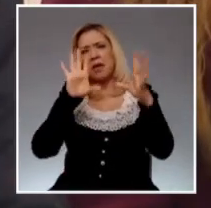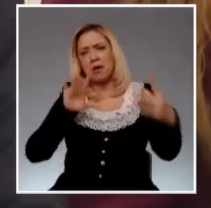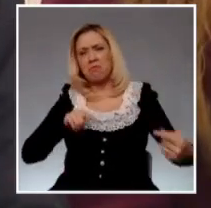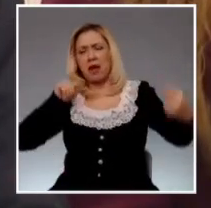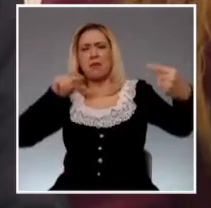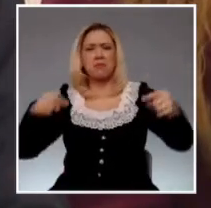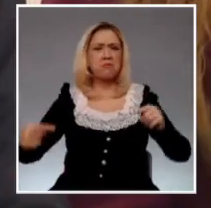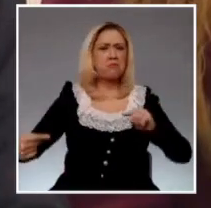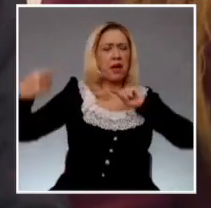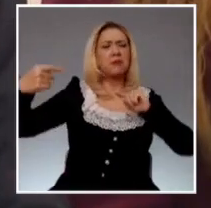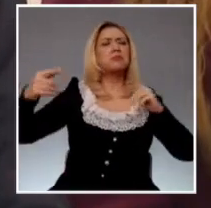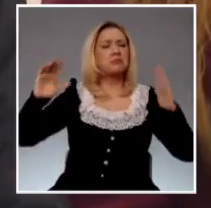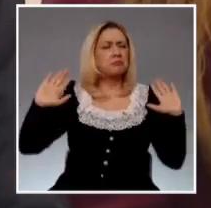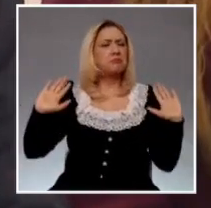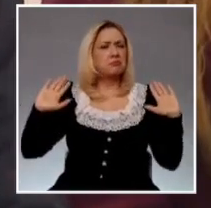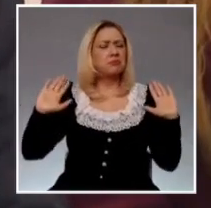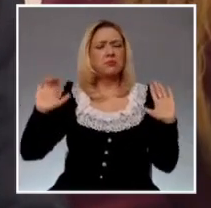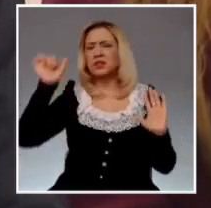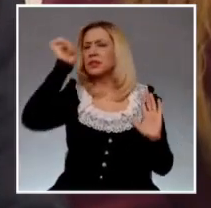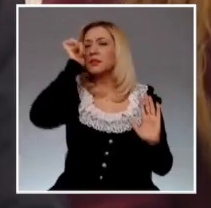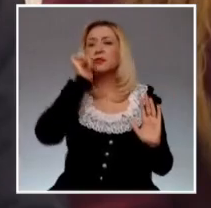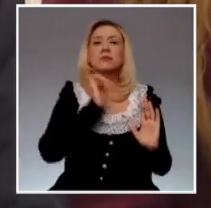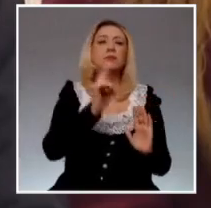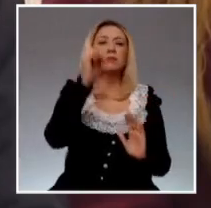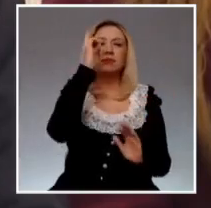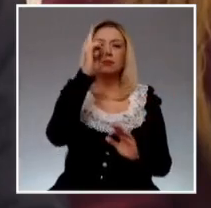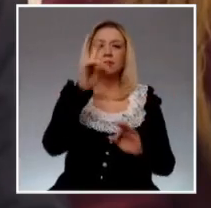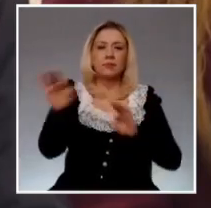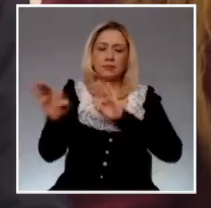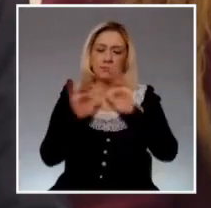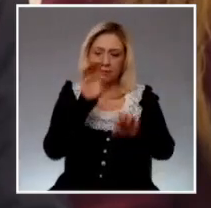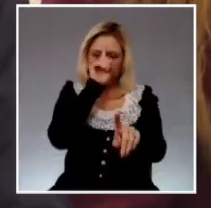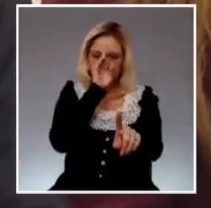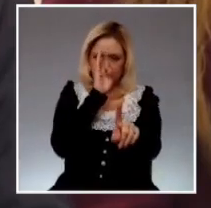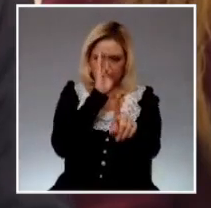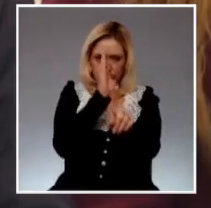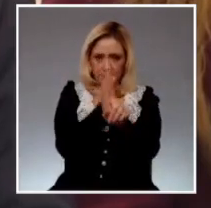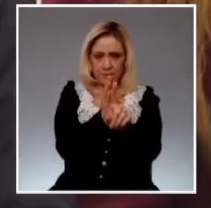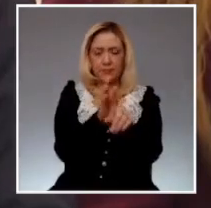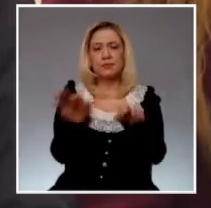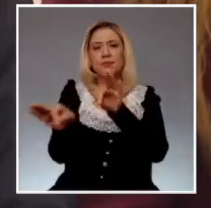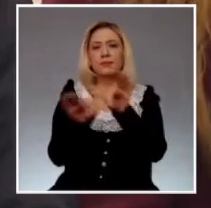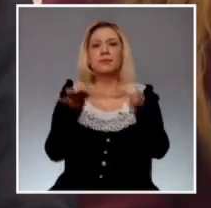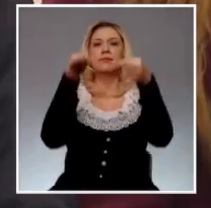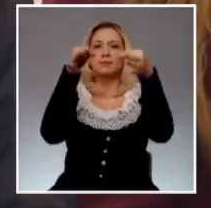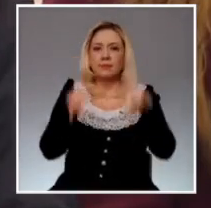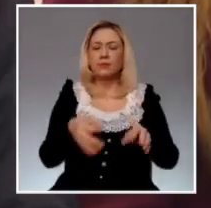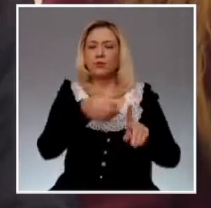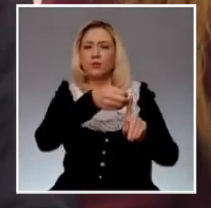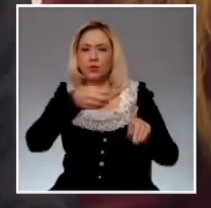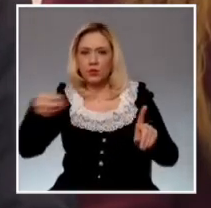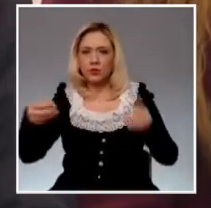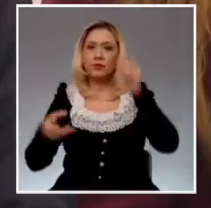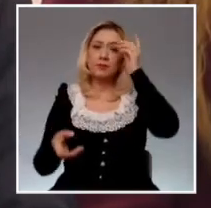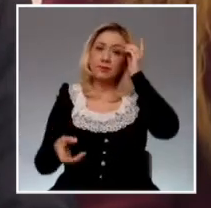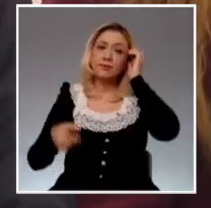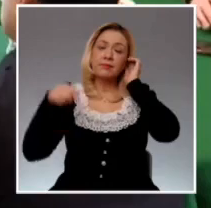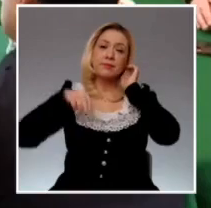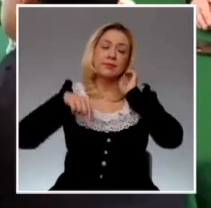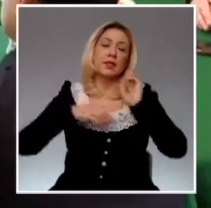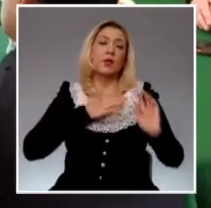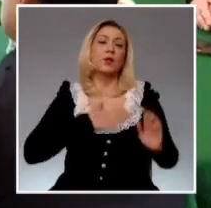por supuesto, en nuestros objetivos y fines de certeza y estabilidad de la democracia